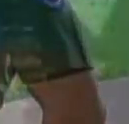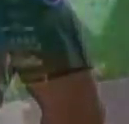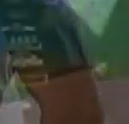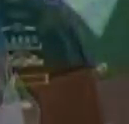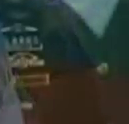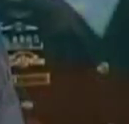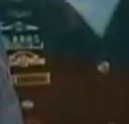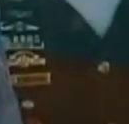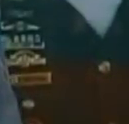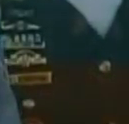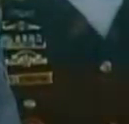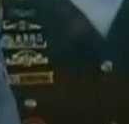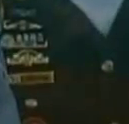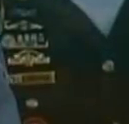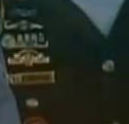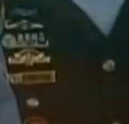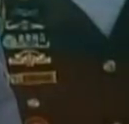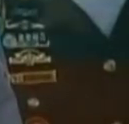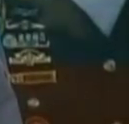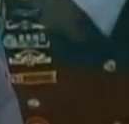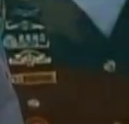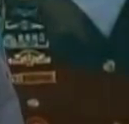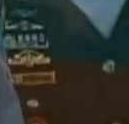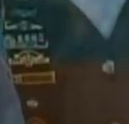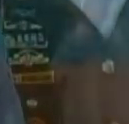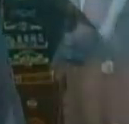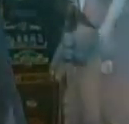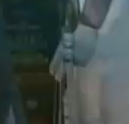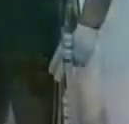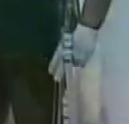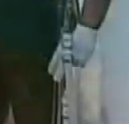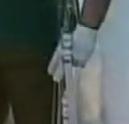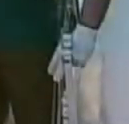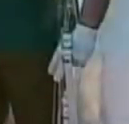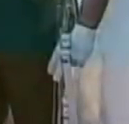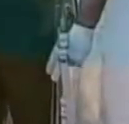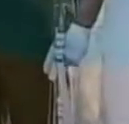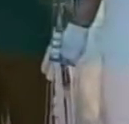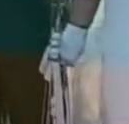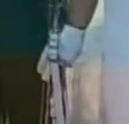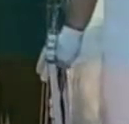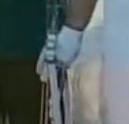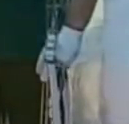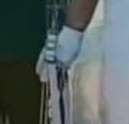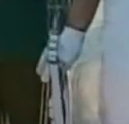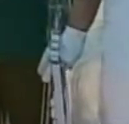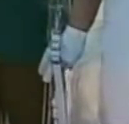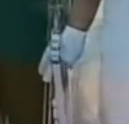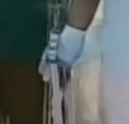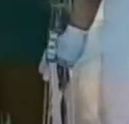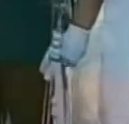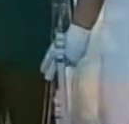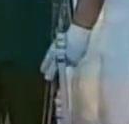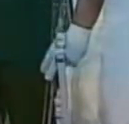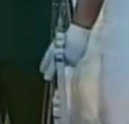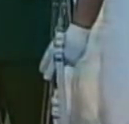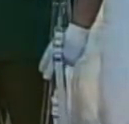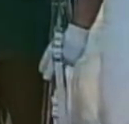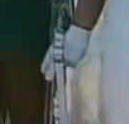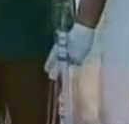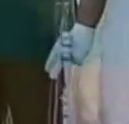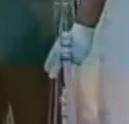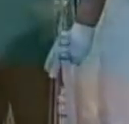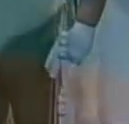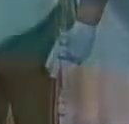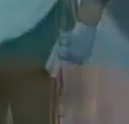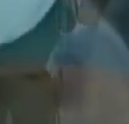Nicolás Maduro Moros, se culmina este acto acá en la Academia Militar. Ha denunciado que el gobierno colombiano adelanta un conjunto de acciones de carácter militar